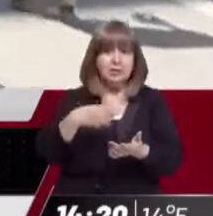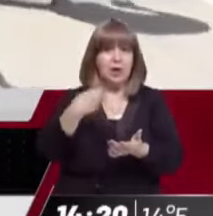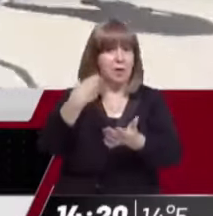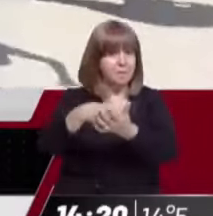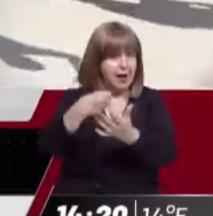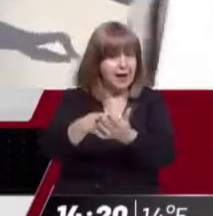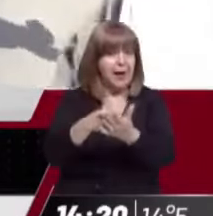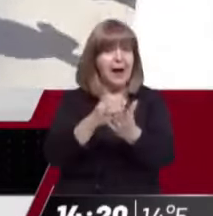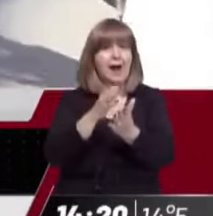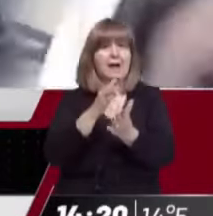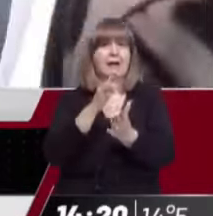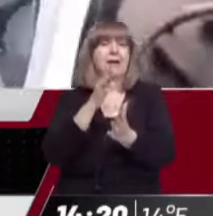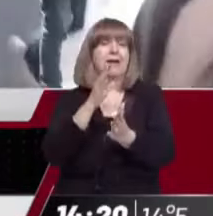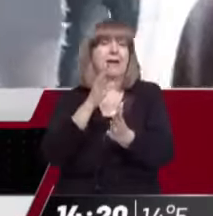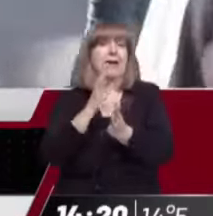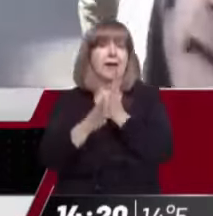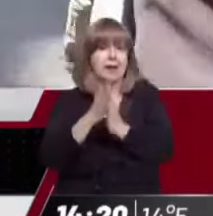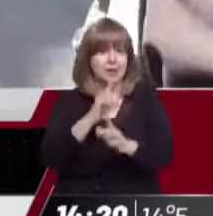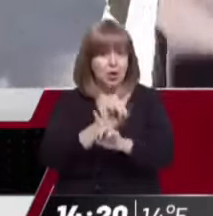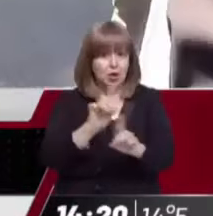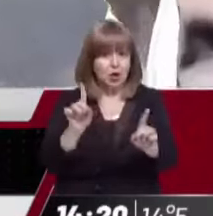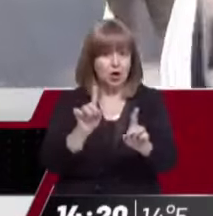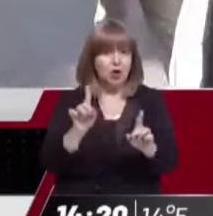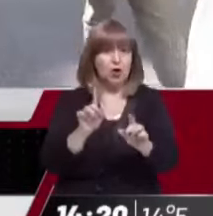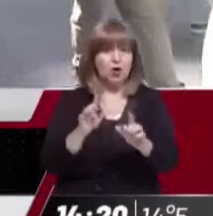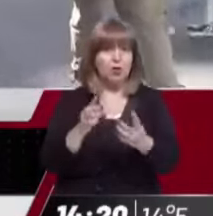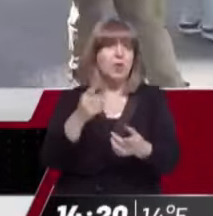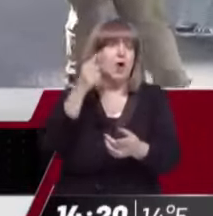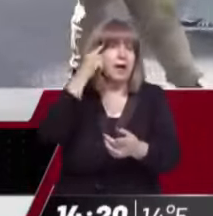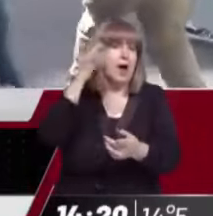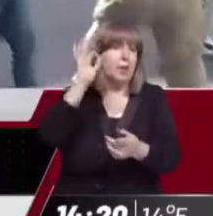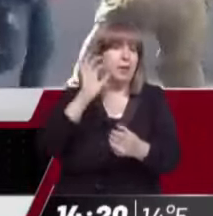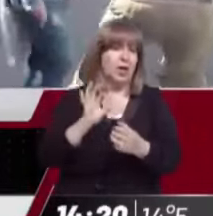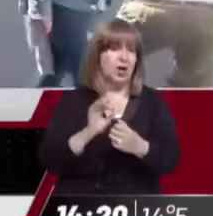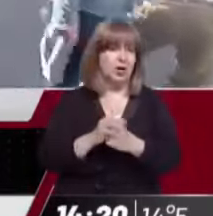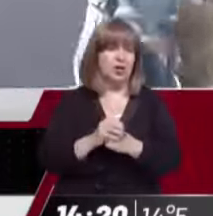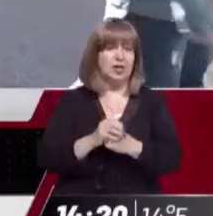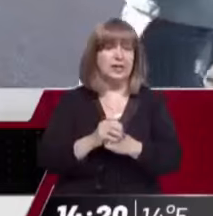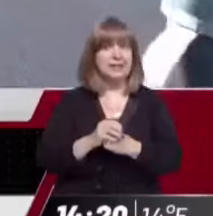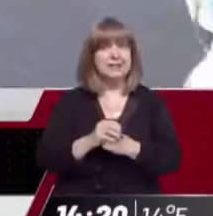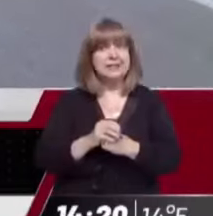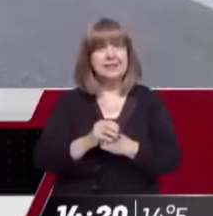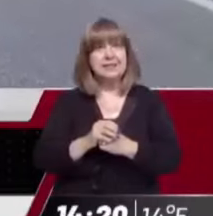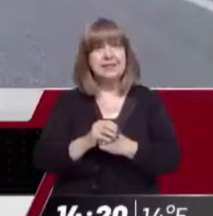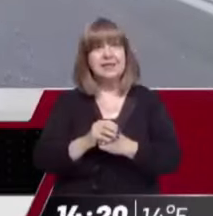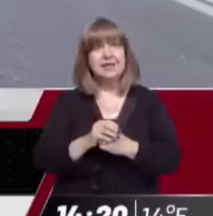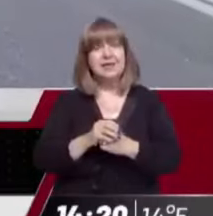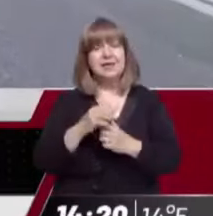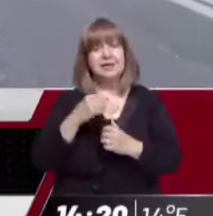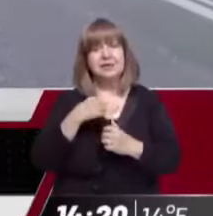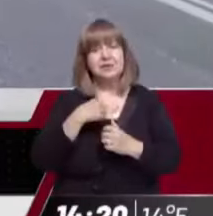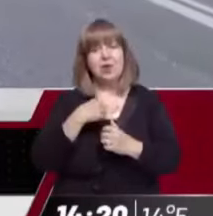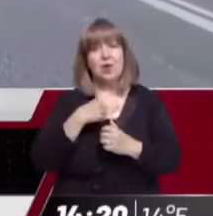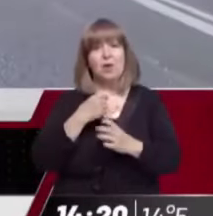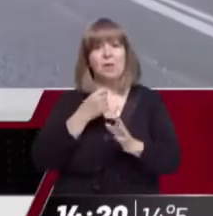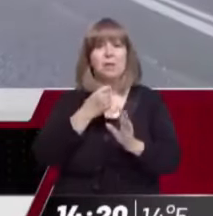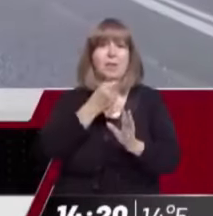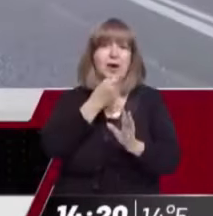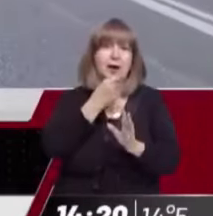manera a devolver lo que reciben? Yo creo que esa opción de posterior al egreso, por ejemplo,